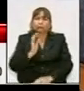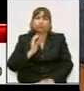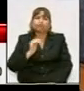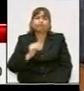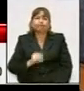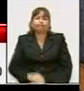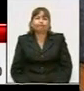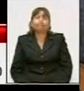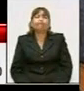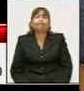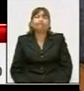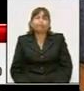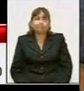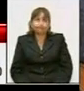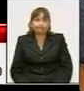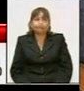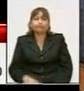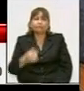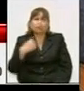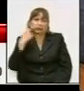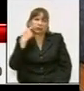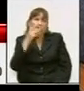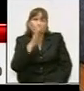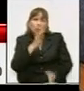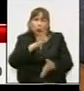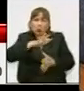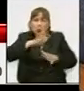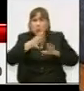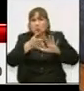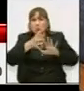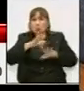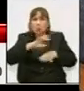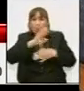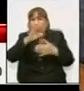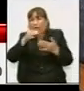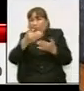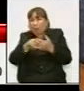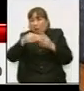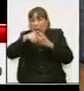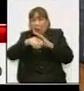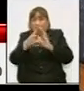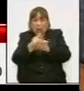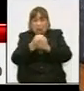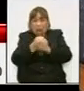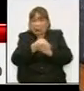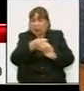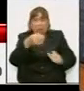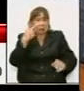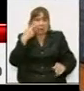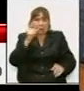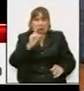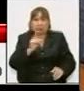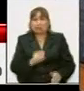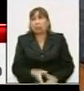conozco, pero así, digamos, superficialmente. No lo conozco, digamos, como una amistad.